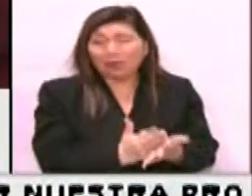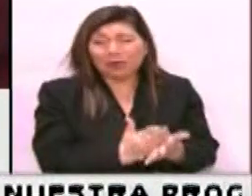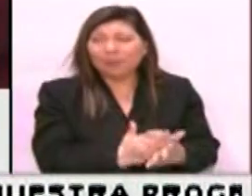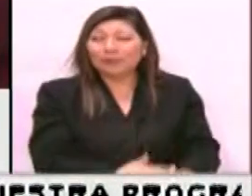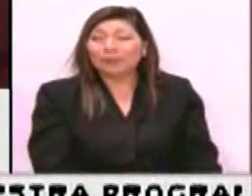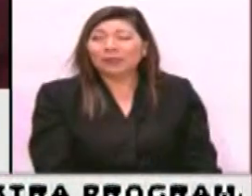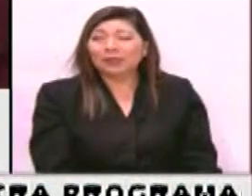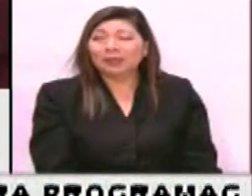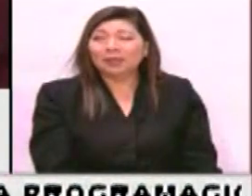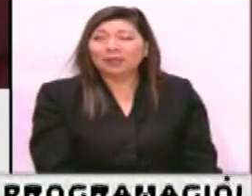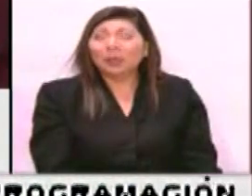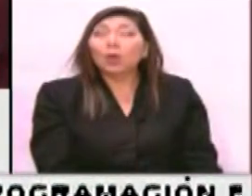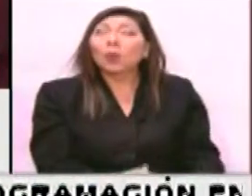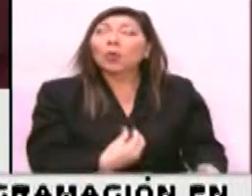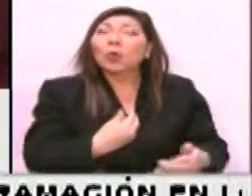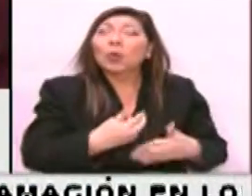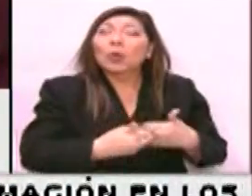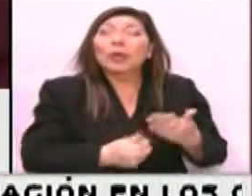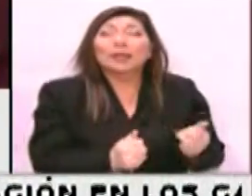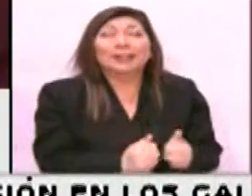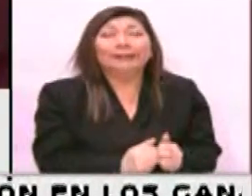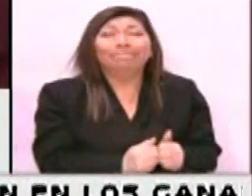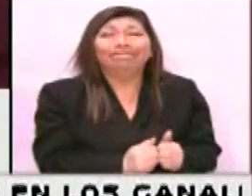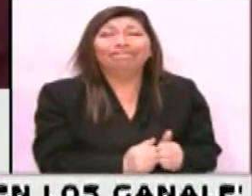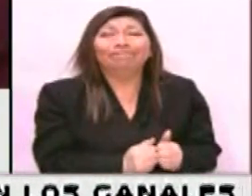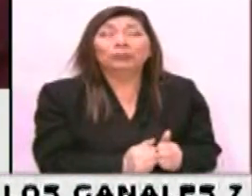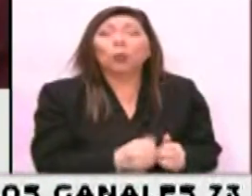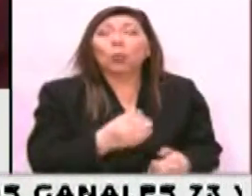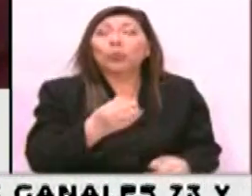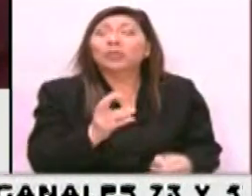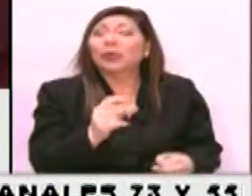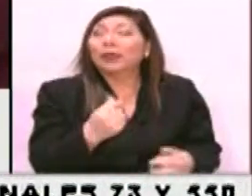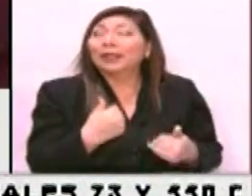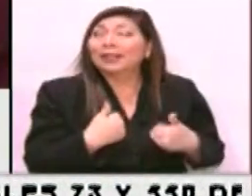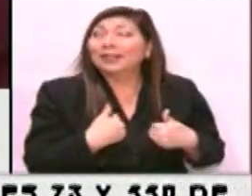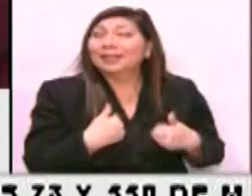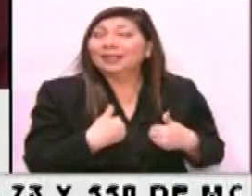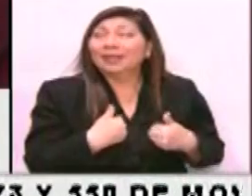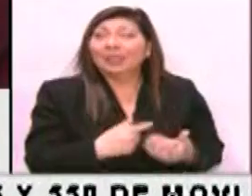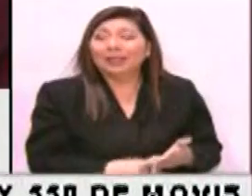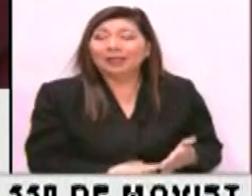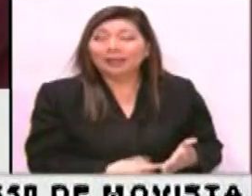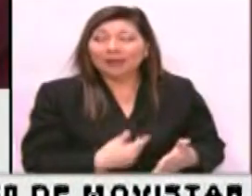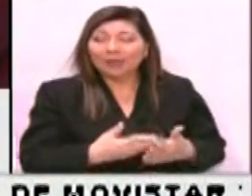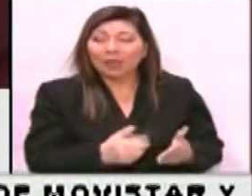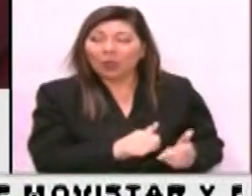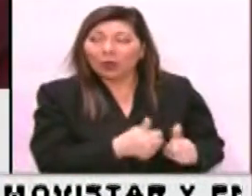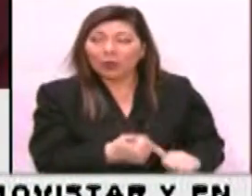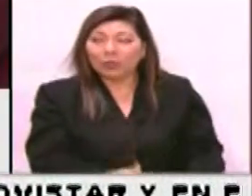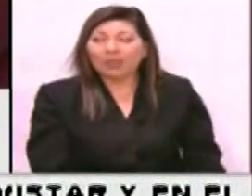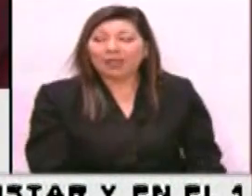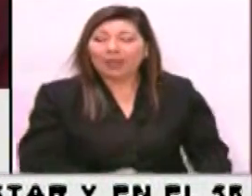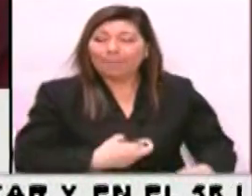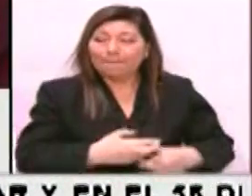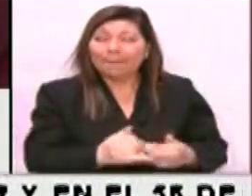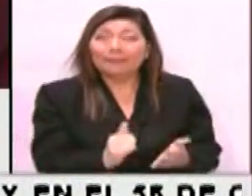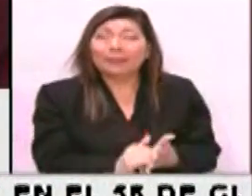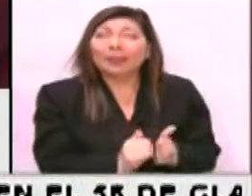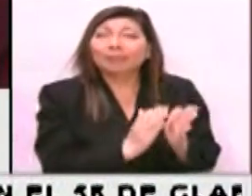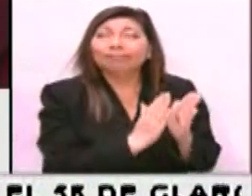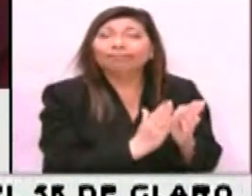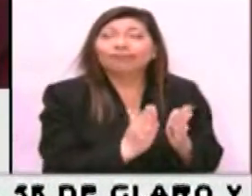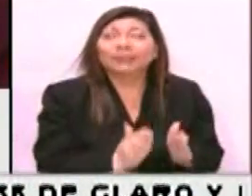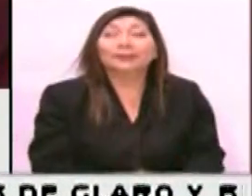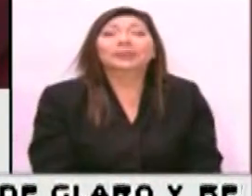sobre todo como consecuencia de un juicio que no es el que corresponde y que en consecuencia han violado el procedimiento